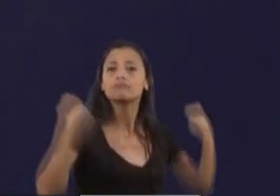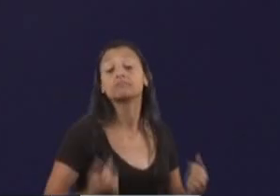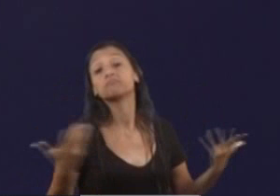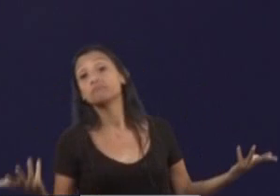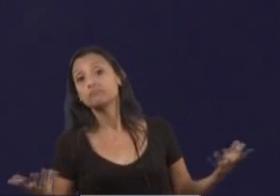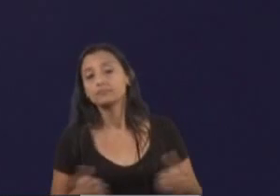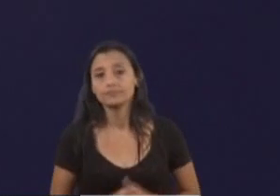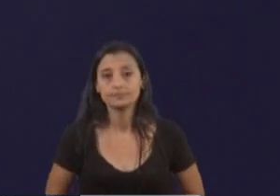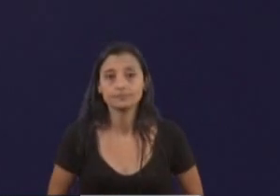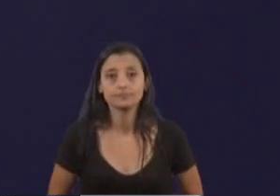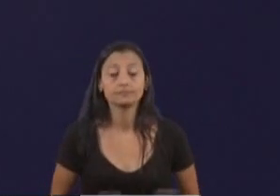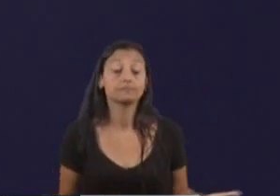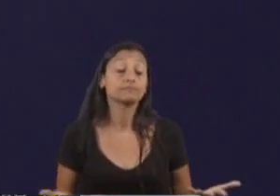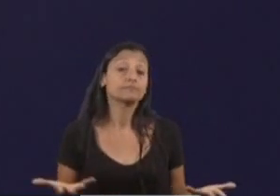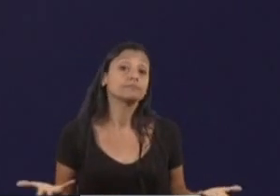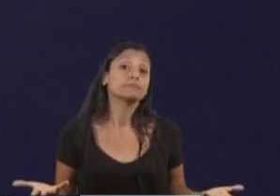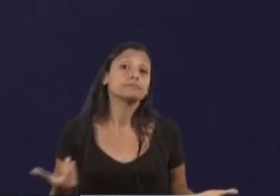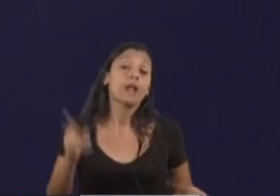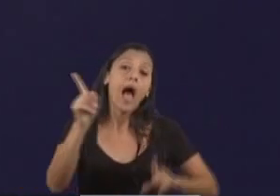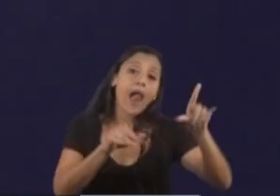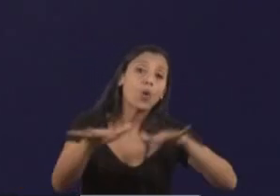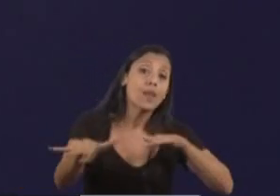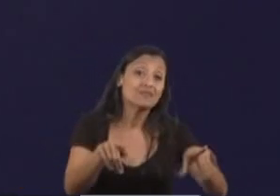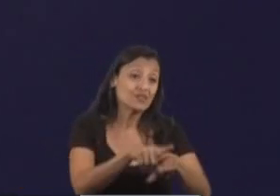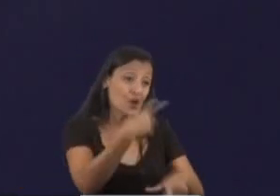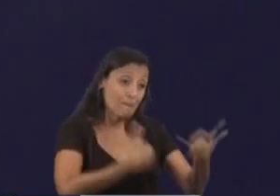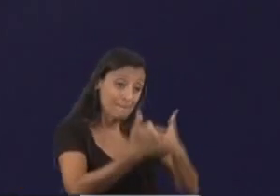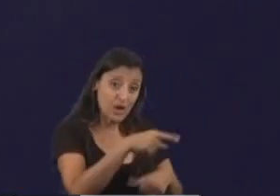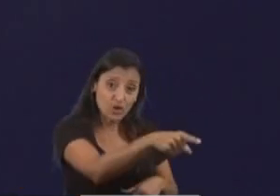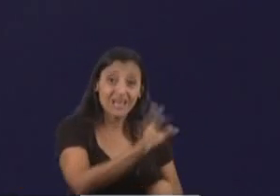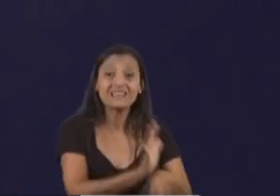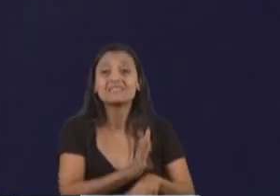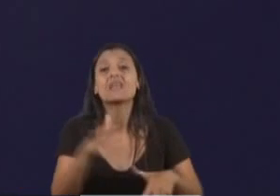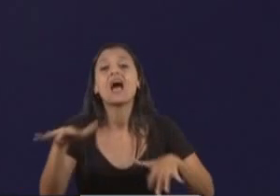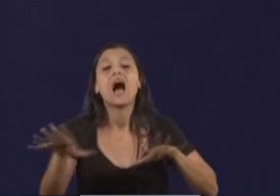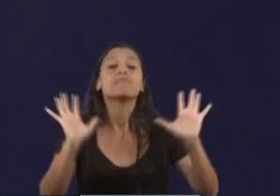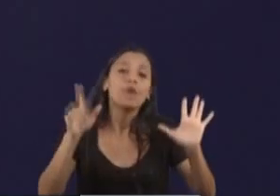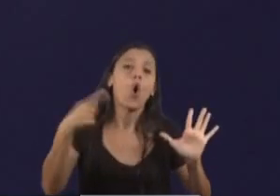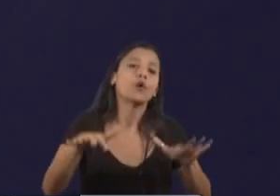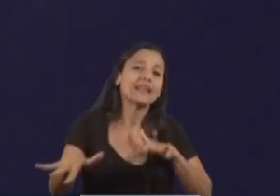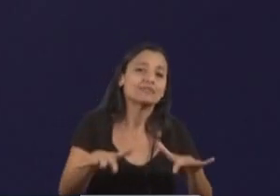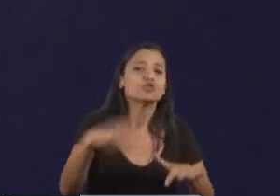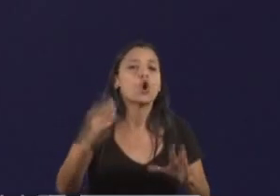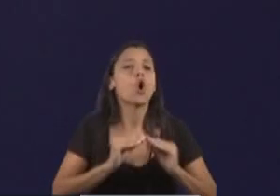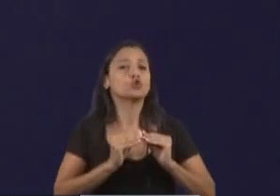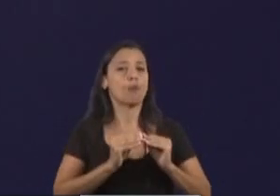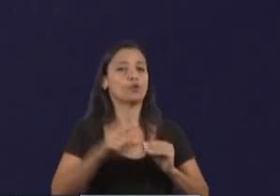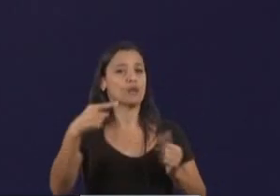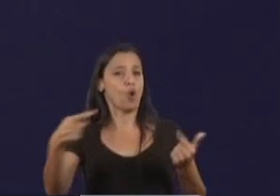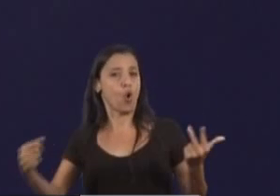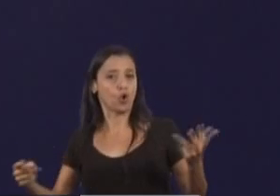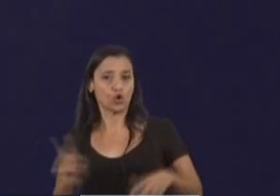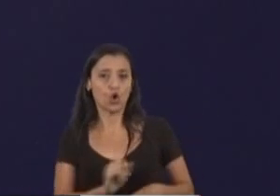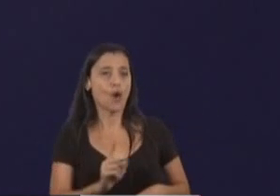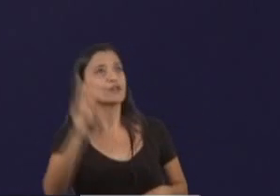no sé si reviste en algunos casos, como los que me mencionás vos, algún otro tipo de cuestión. Entiendo que, y en virtud de